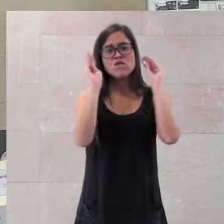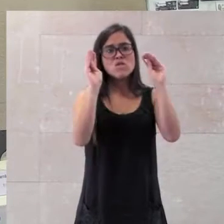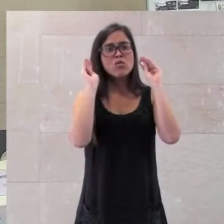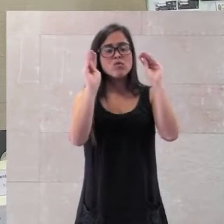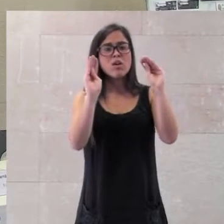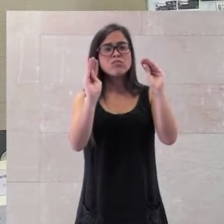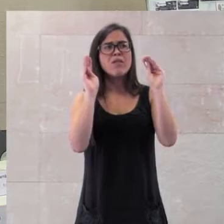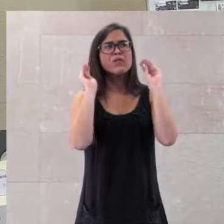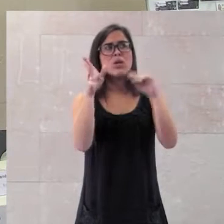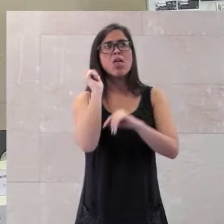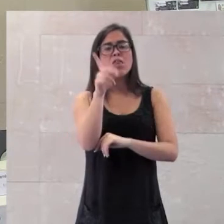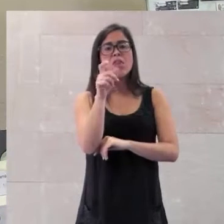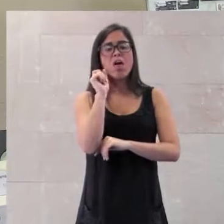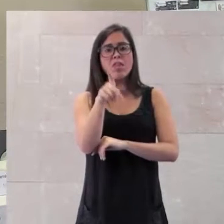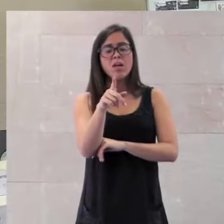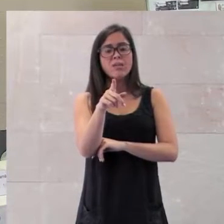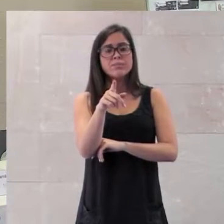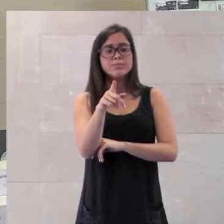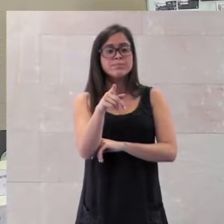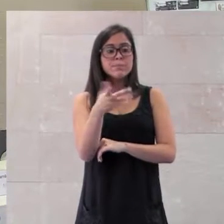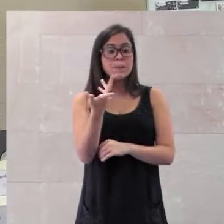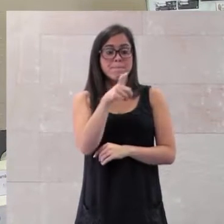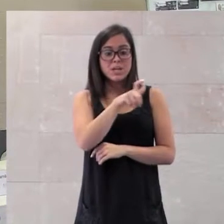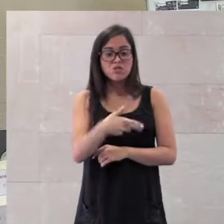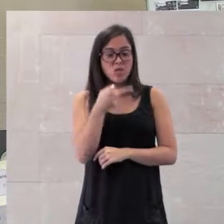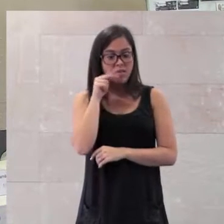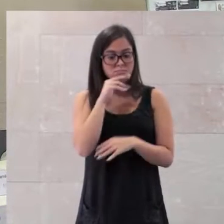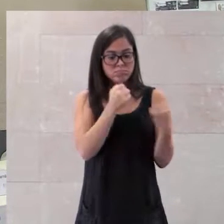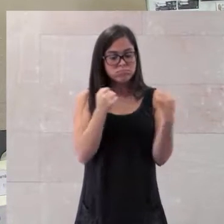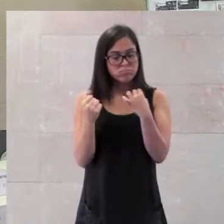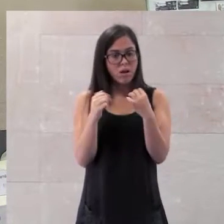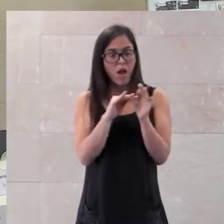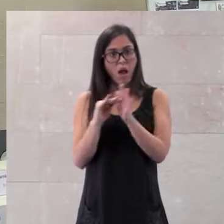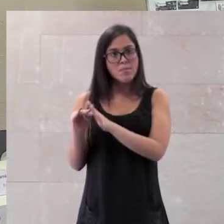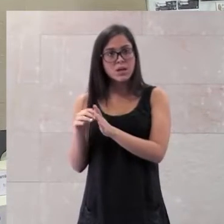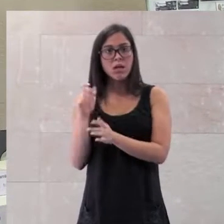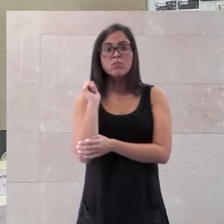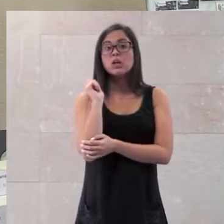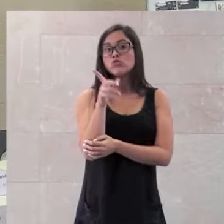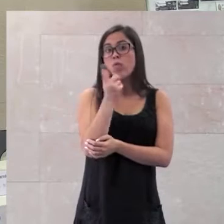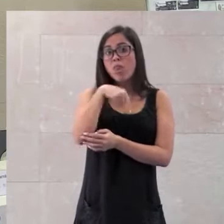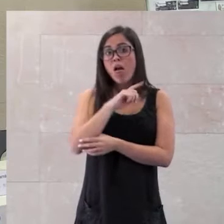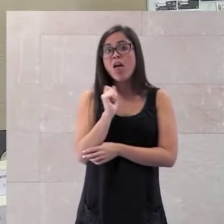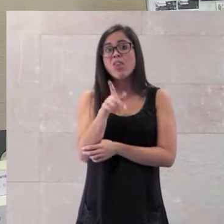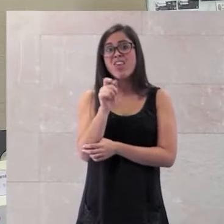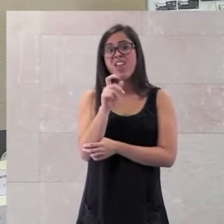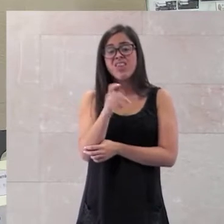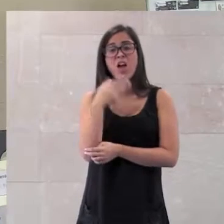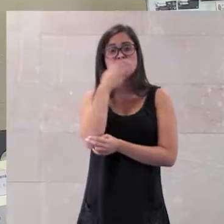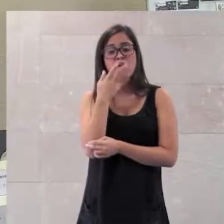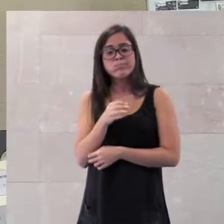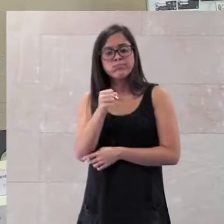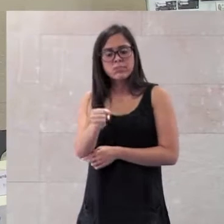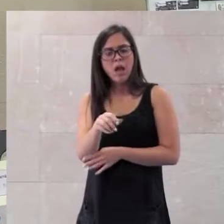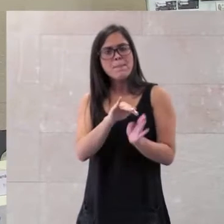Las formadoras habituales, aparte de la gente experta, hombres y mujeres, que se pueda llevar a las escuelas puntualmente, pues son